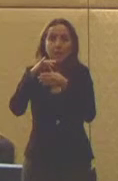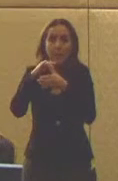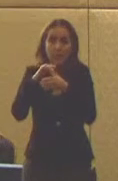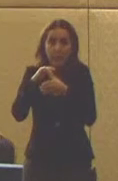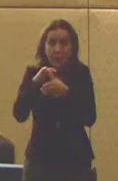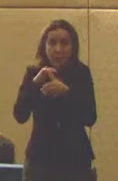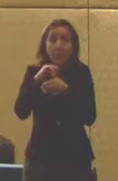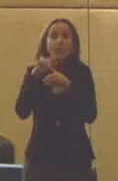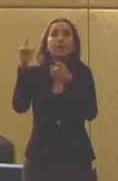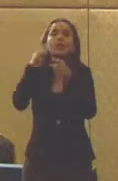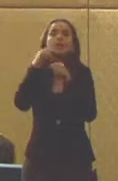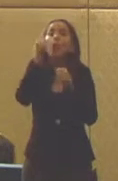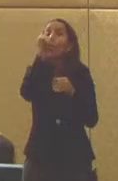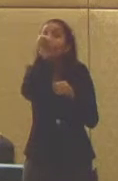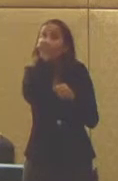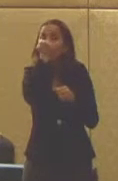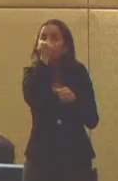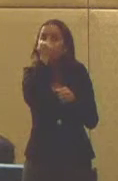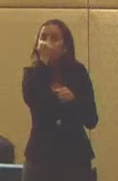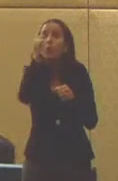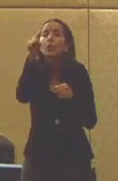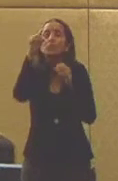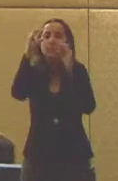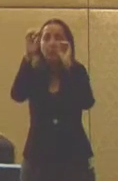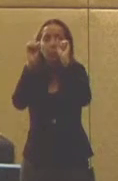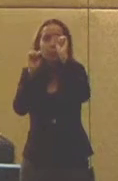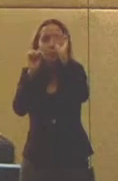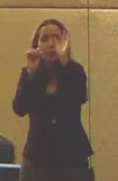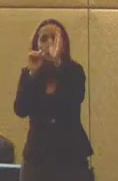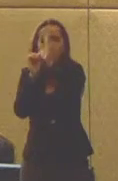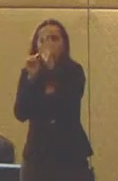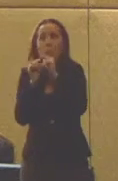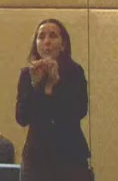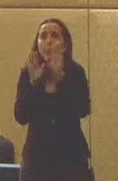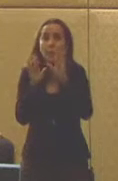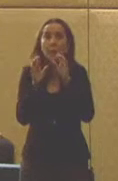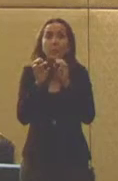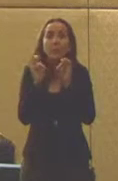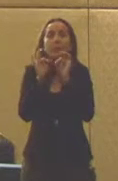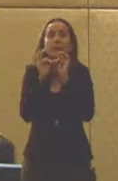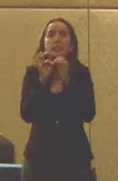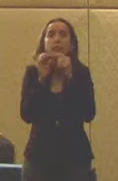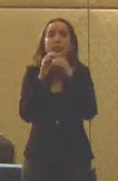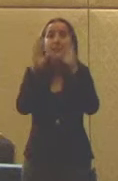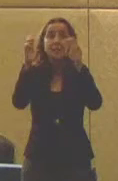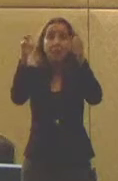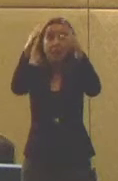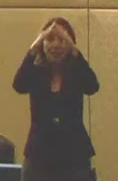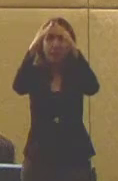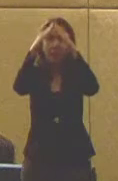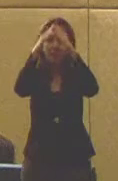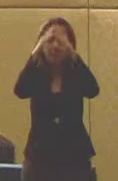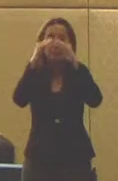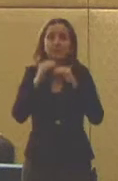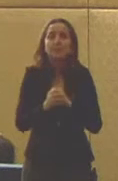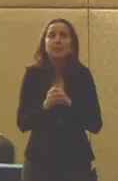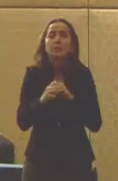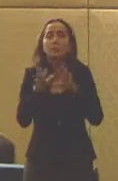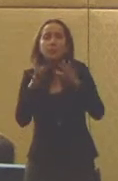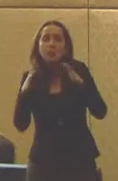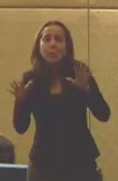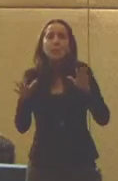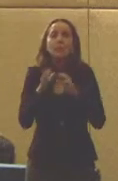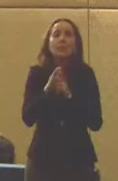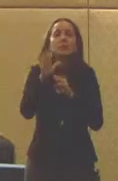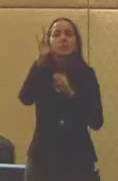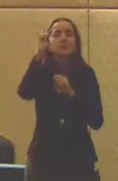rojo los que tienen la identificación de riesgo. O sea, un poco para que veamos la proporción. Por ejemplo, vivienda tiene aproximadamente en el